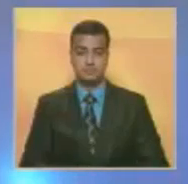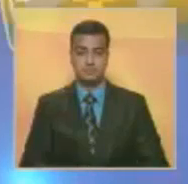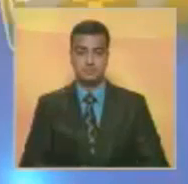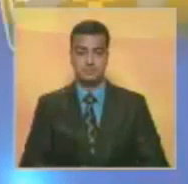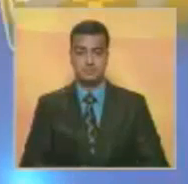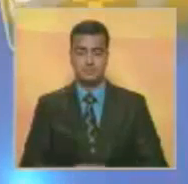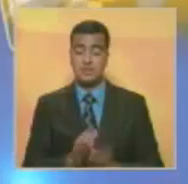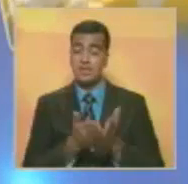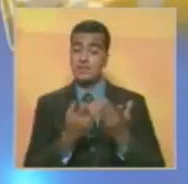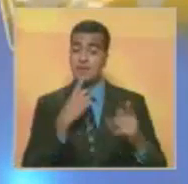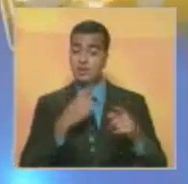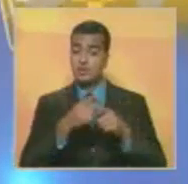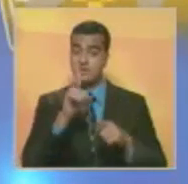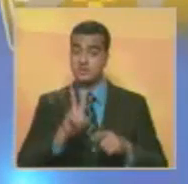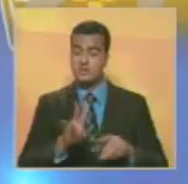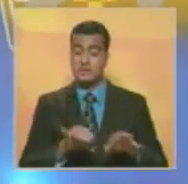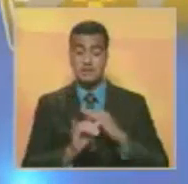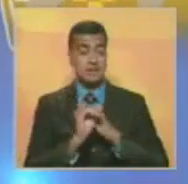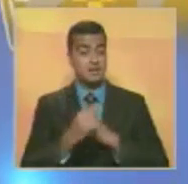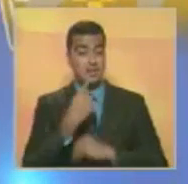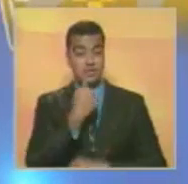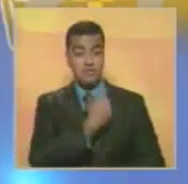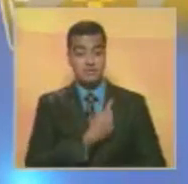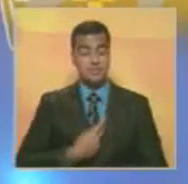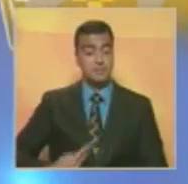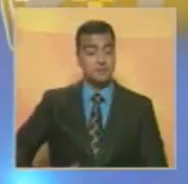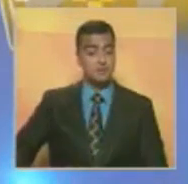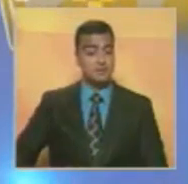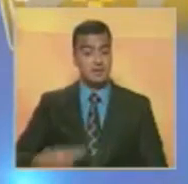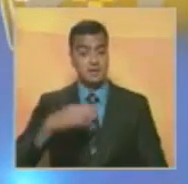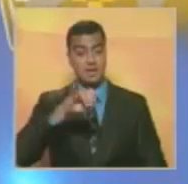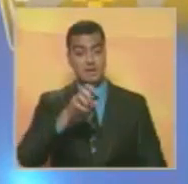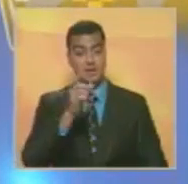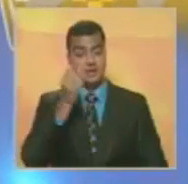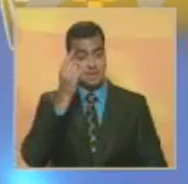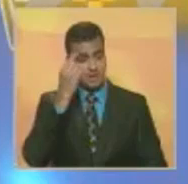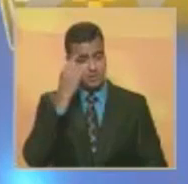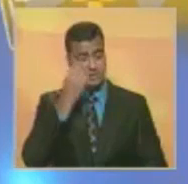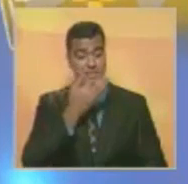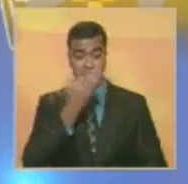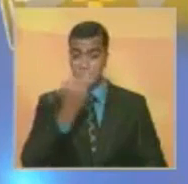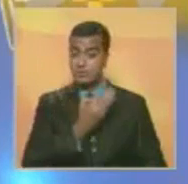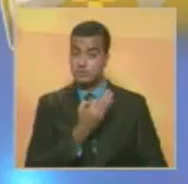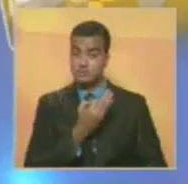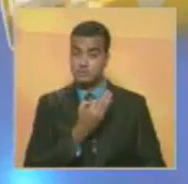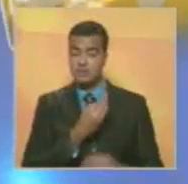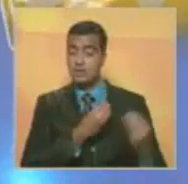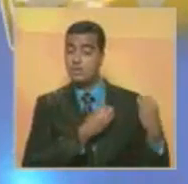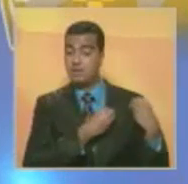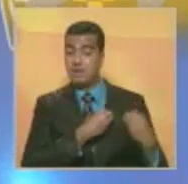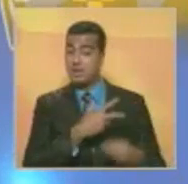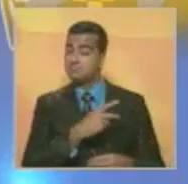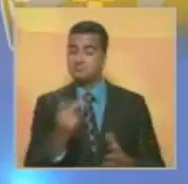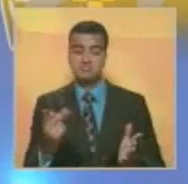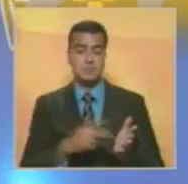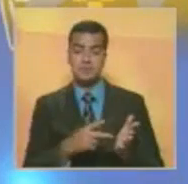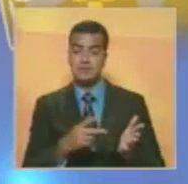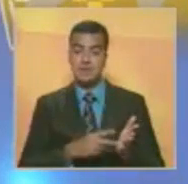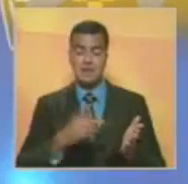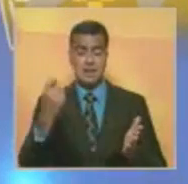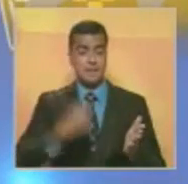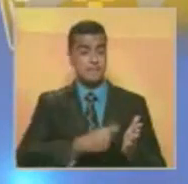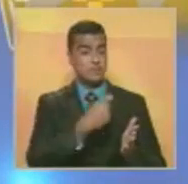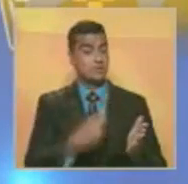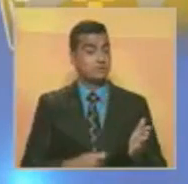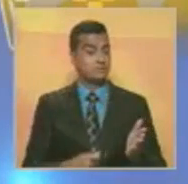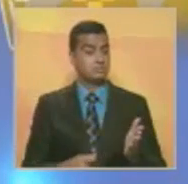Diario Crítico de Venezuela en su página web informó que el vicepresidente de la República, Elías Jagua, dijo estar seguro que las autoridades no permitirán impunidad en